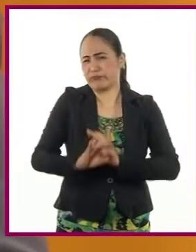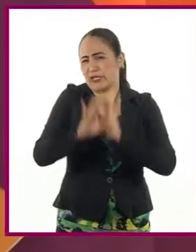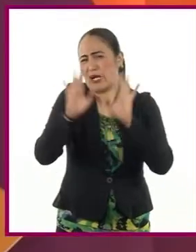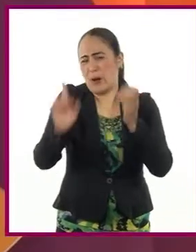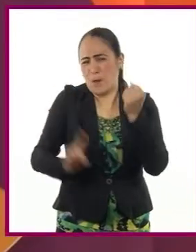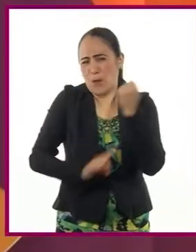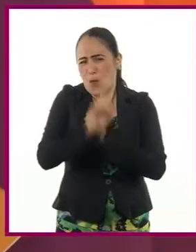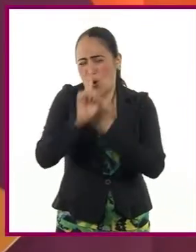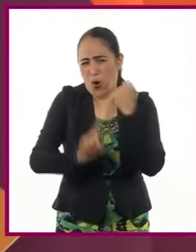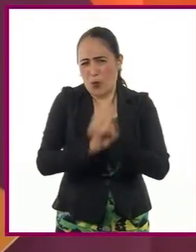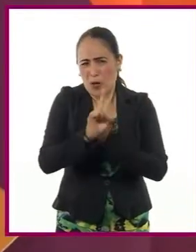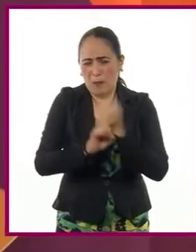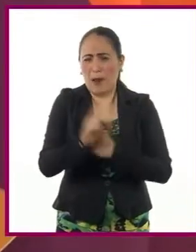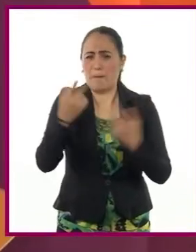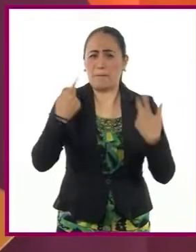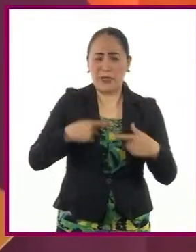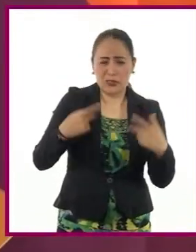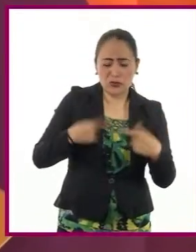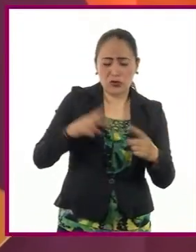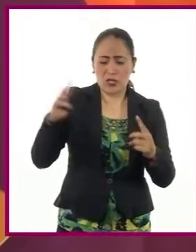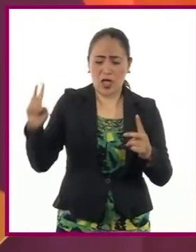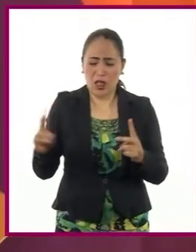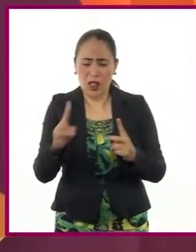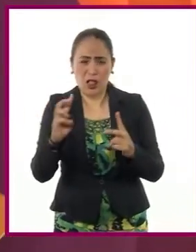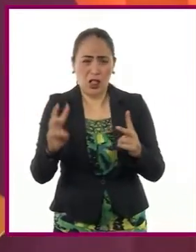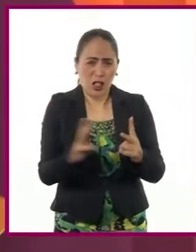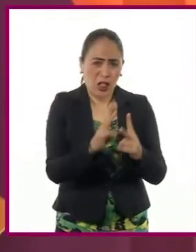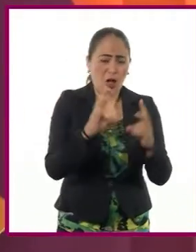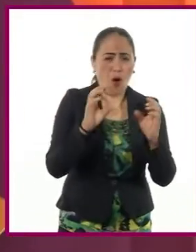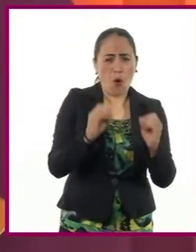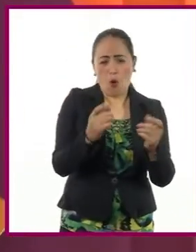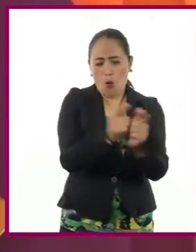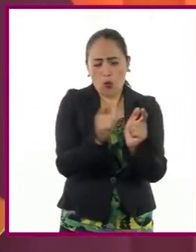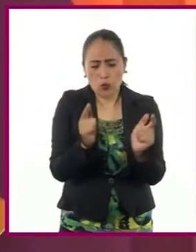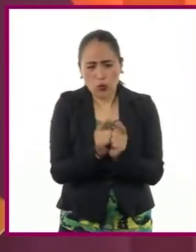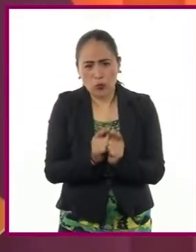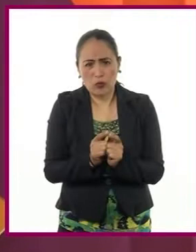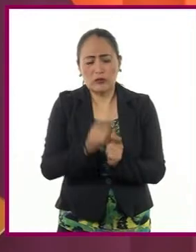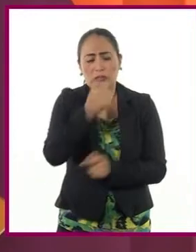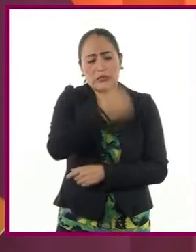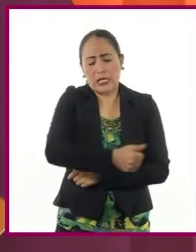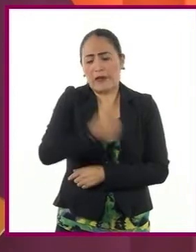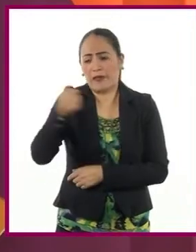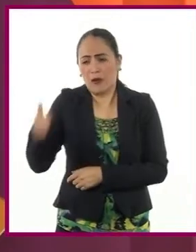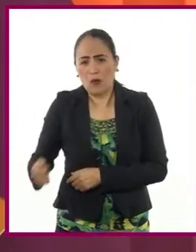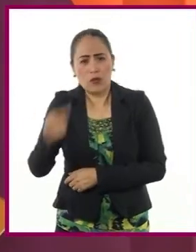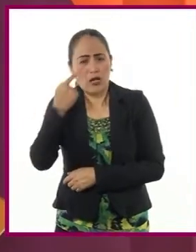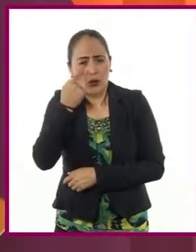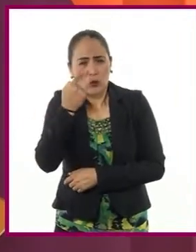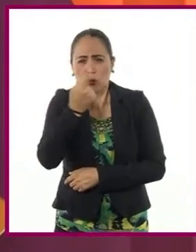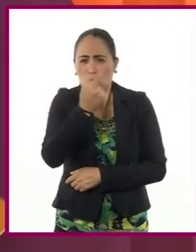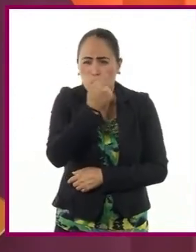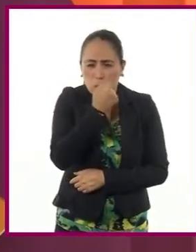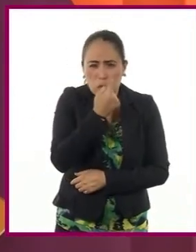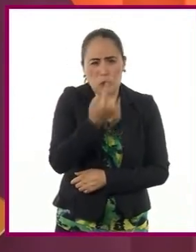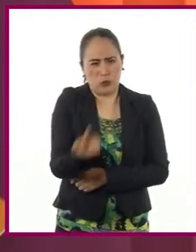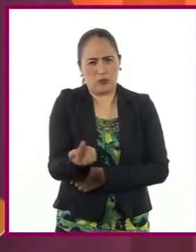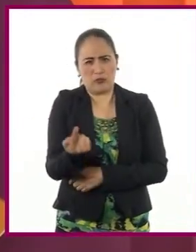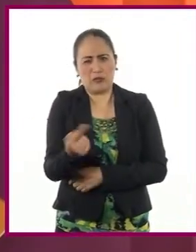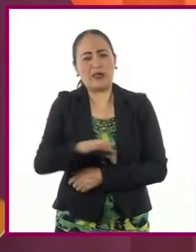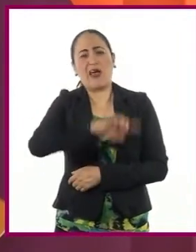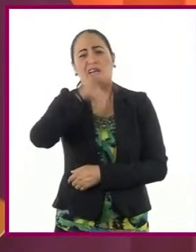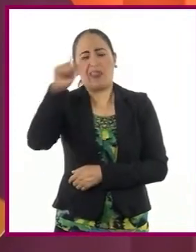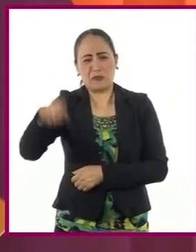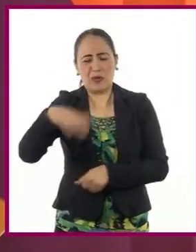involucran otras personas o grupos de personas en el que cada una tiene una perspectiva de lo que sucede y se hace